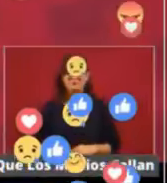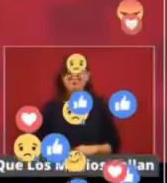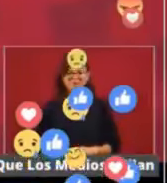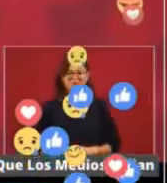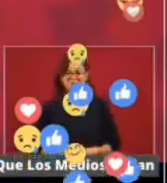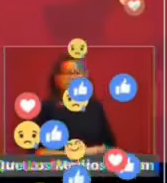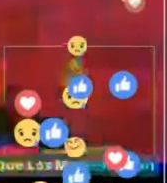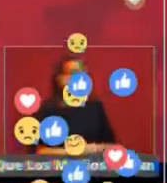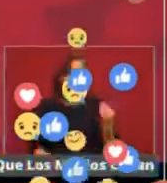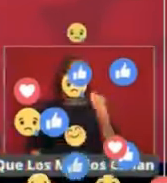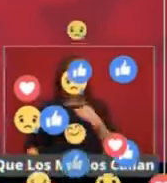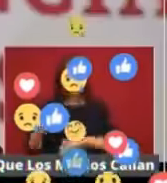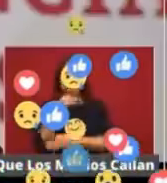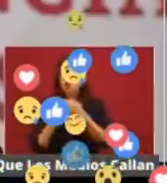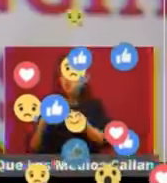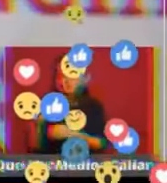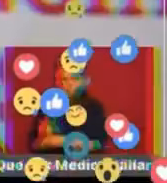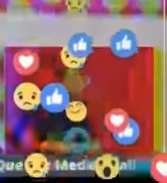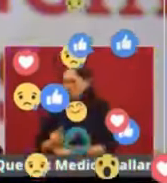Cuestionadores.